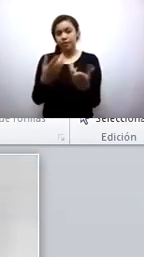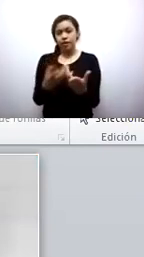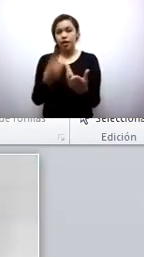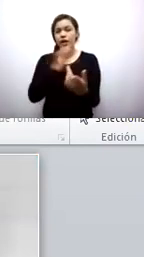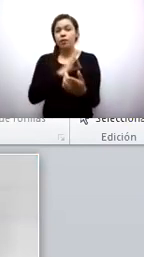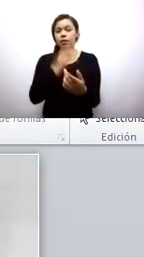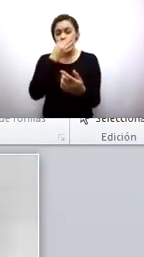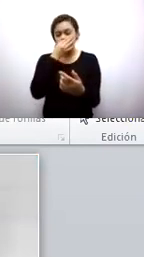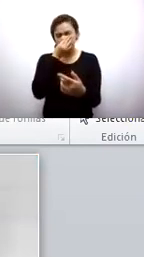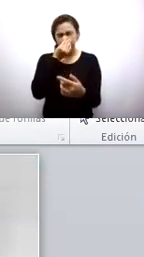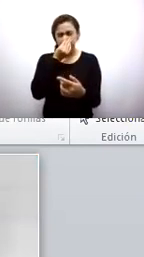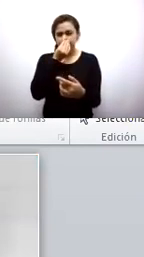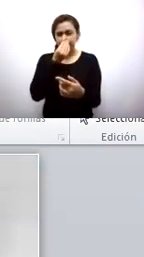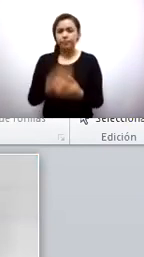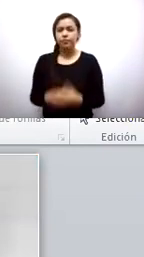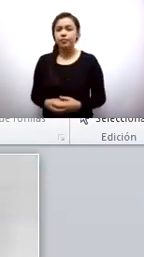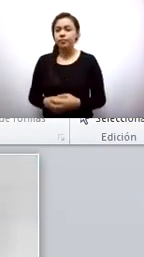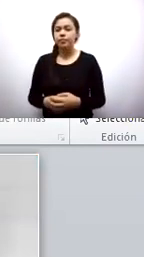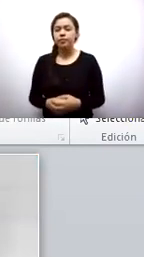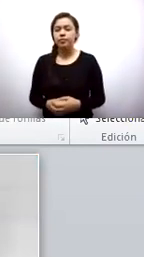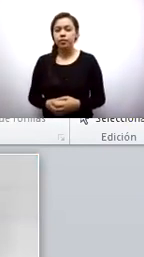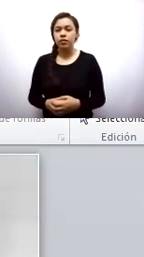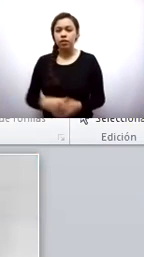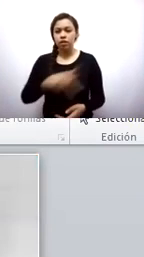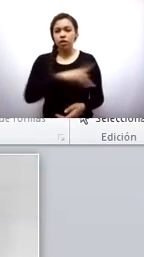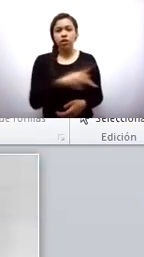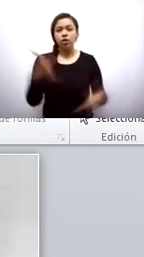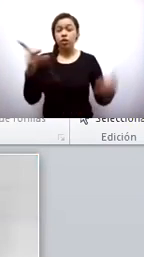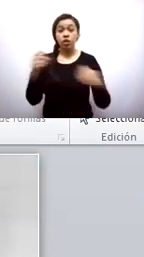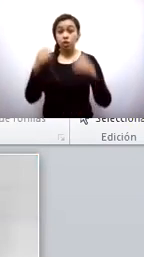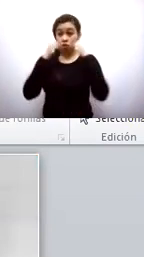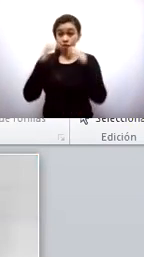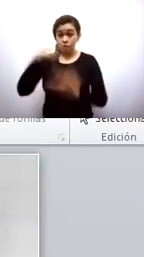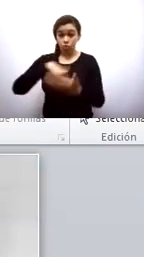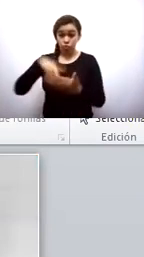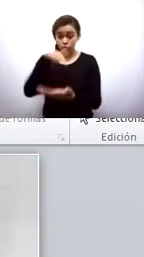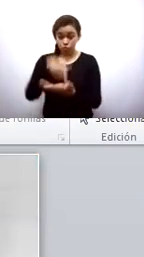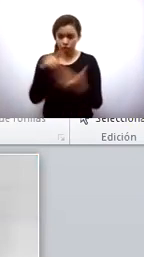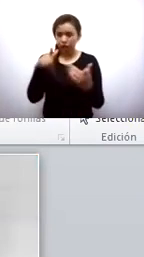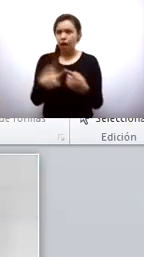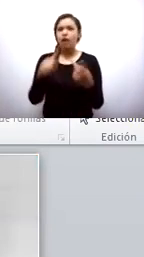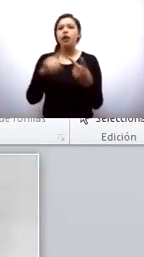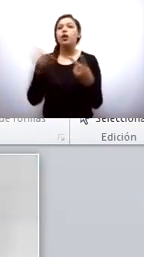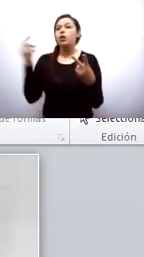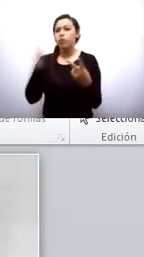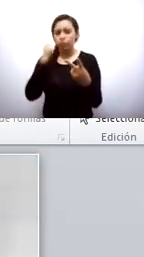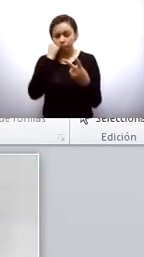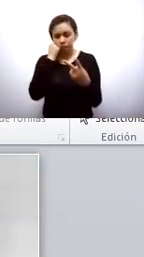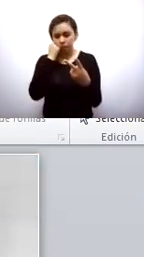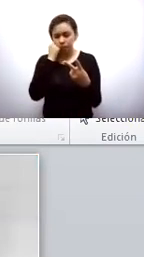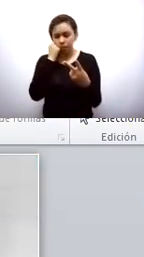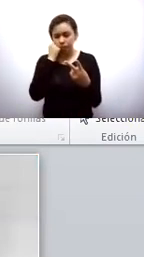que todos, no importando dónde estén ubicados, no importando pues el tipo